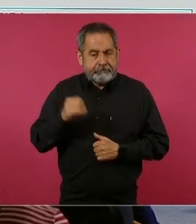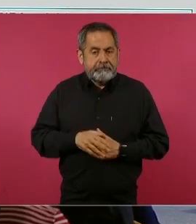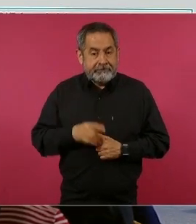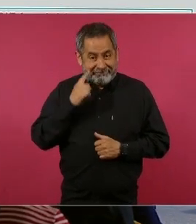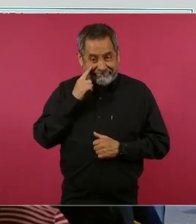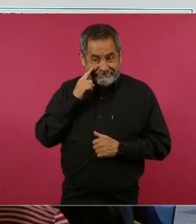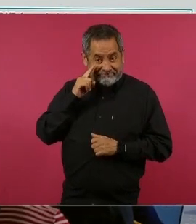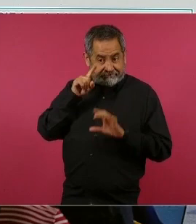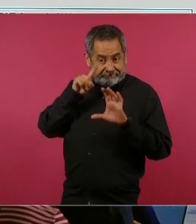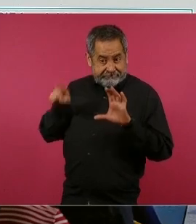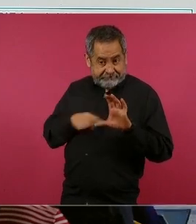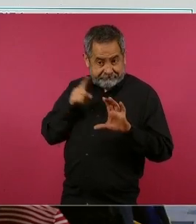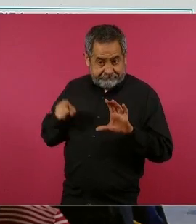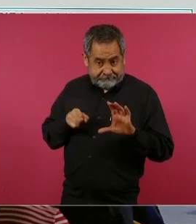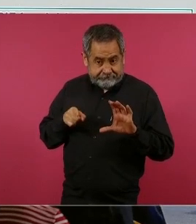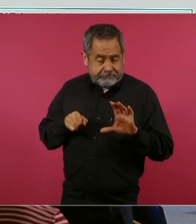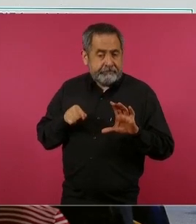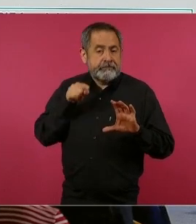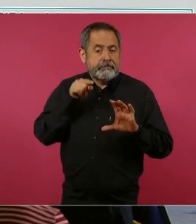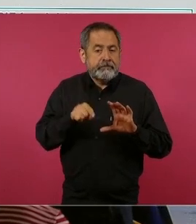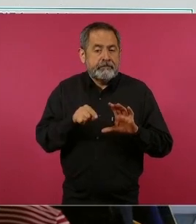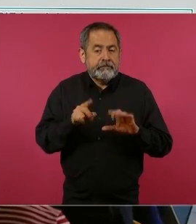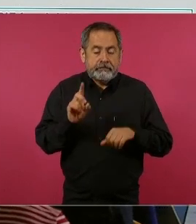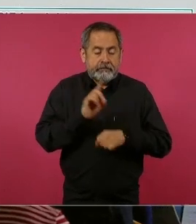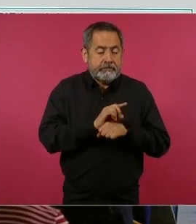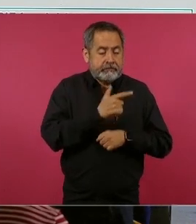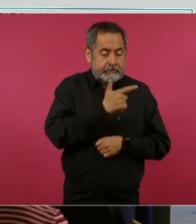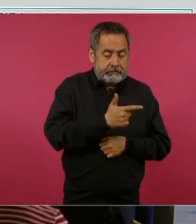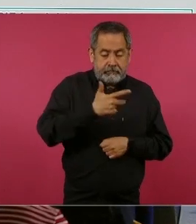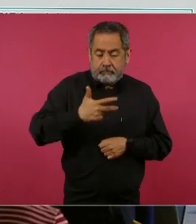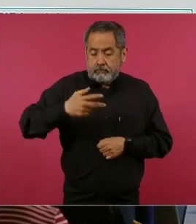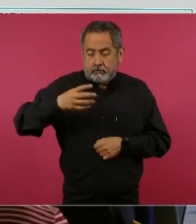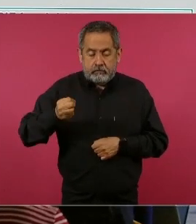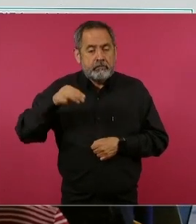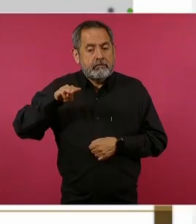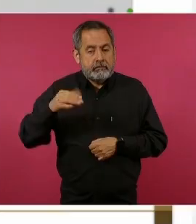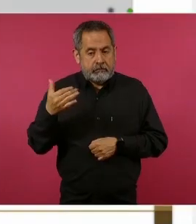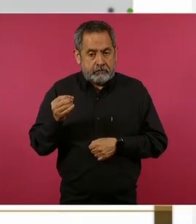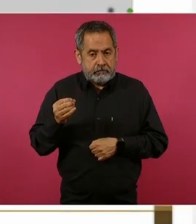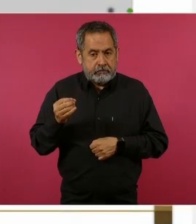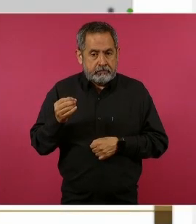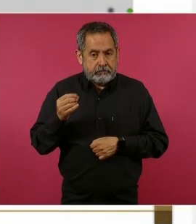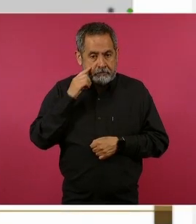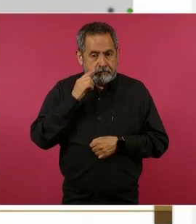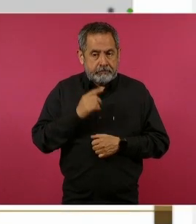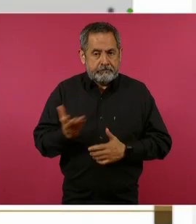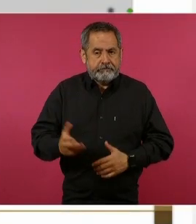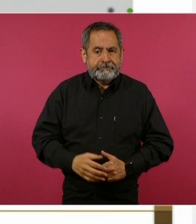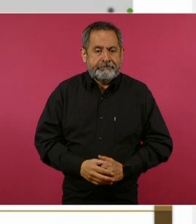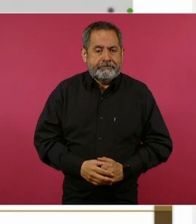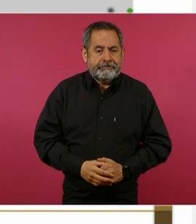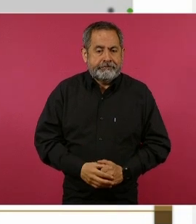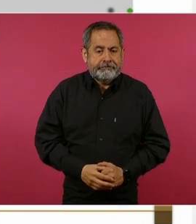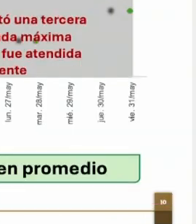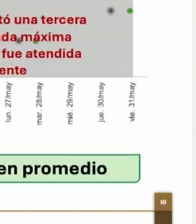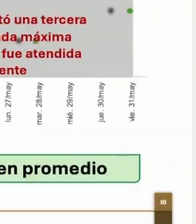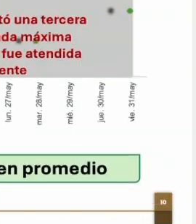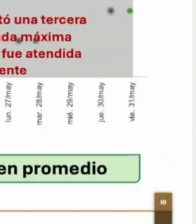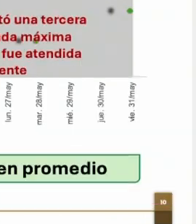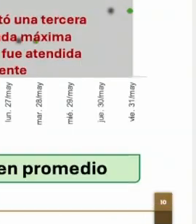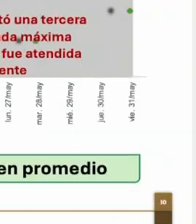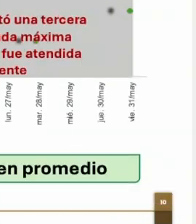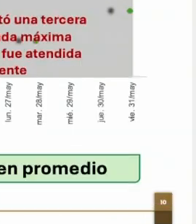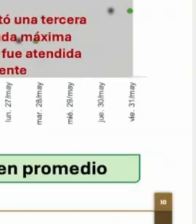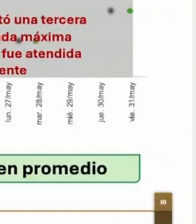círculo destacamos los efectos de los días 7, 8 y 9 de mayo. En el sombreado gris es el valor real de la demanda